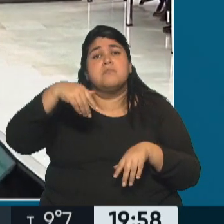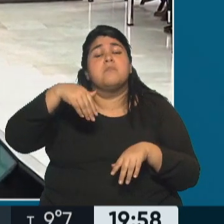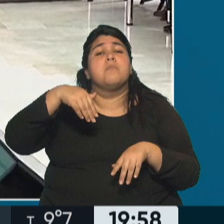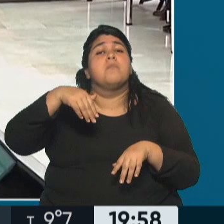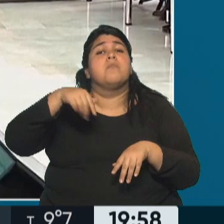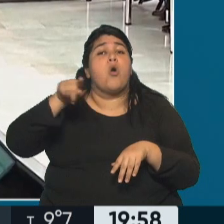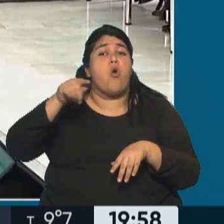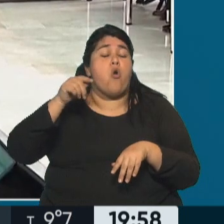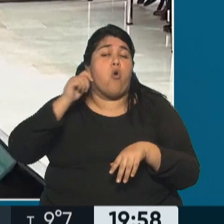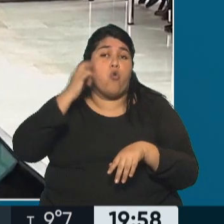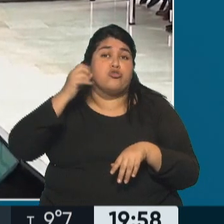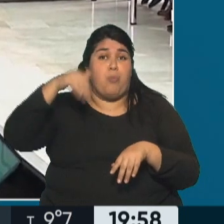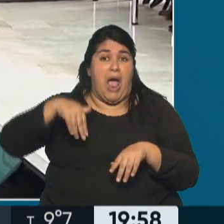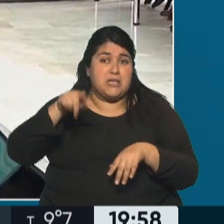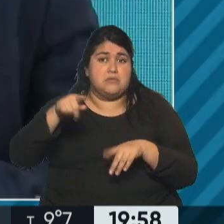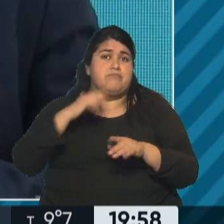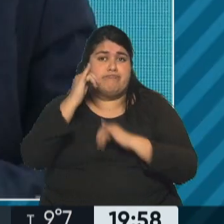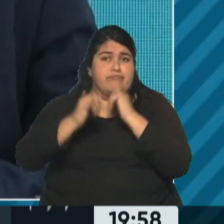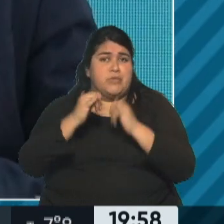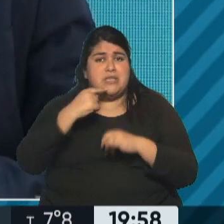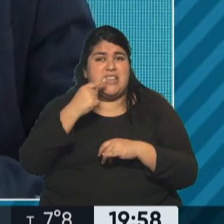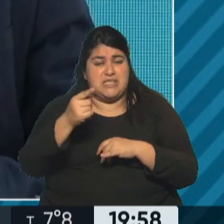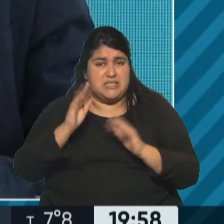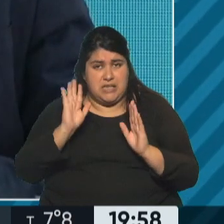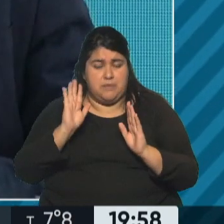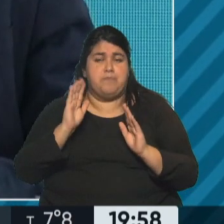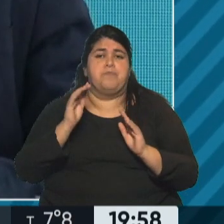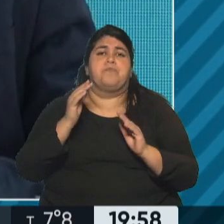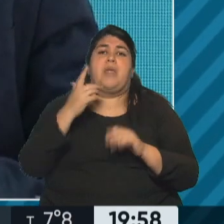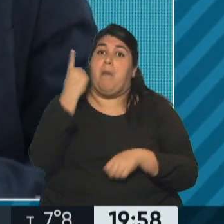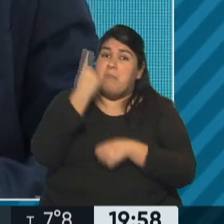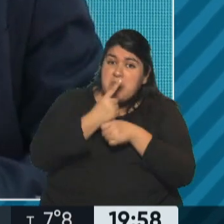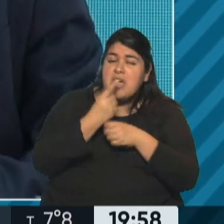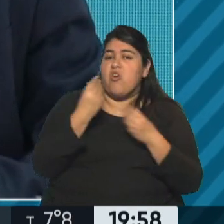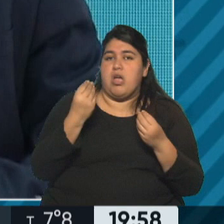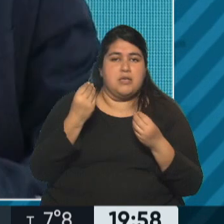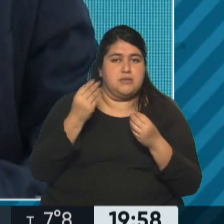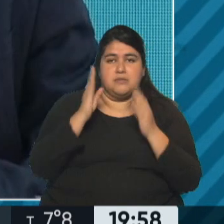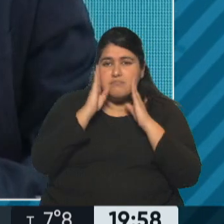nombra implícitamente en la carta, que tiene que ver, primero, de acuerdo